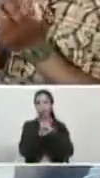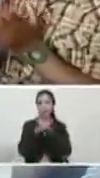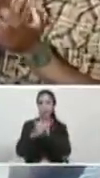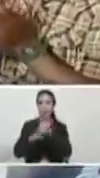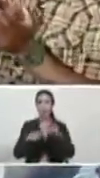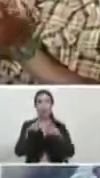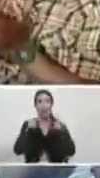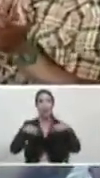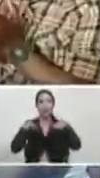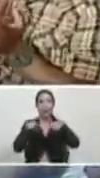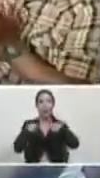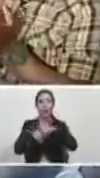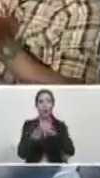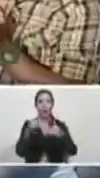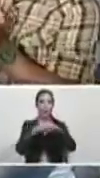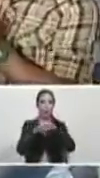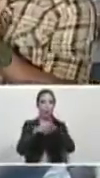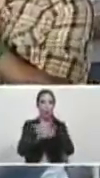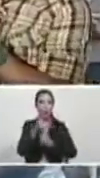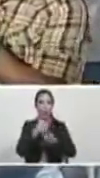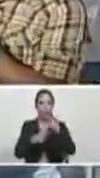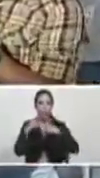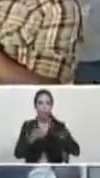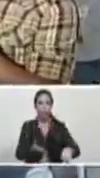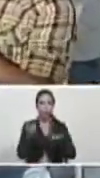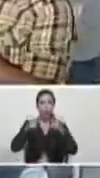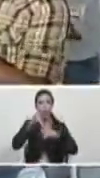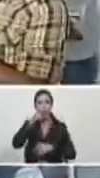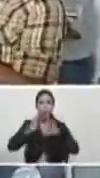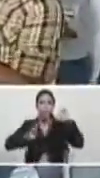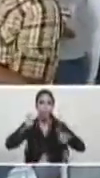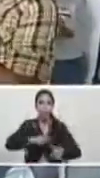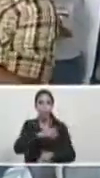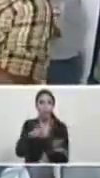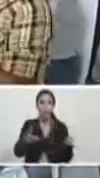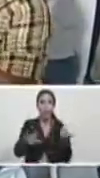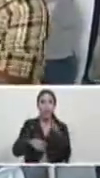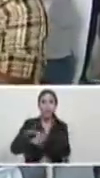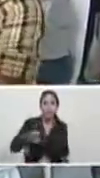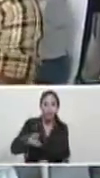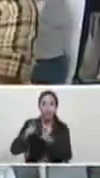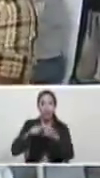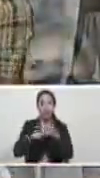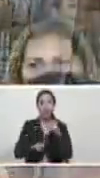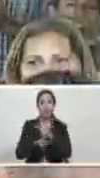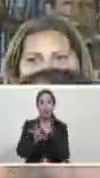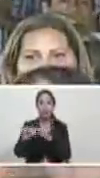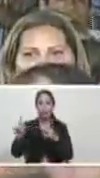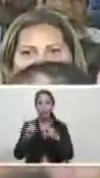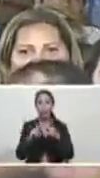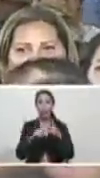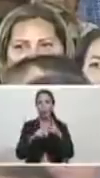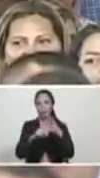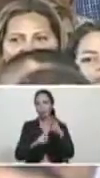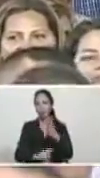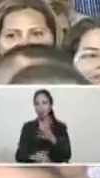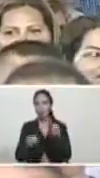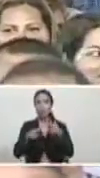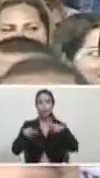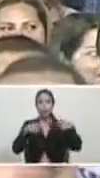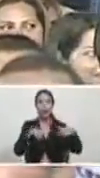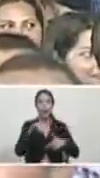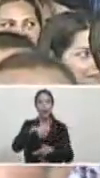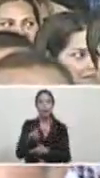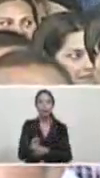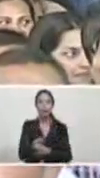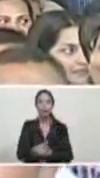Almacén Robotizado y a todo el pueblo de Charallave, de los Valles del Tuy. Tuy, Tuy, Tuy. Bueno,